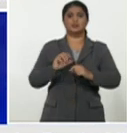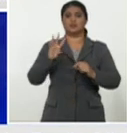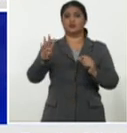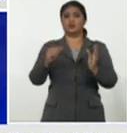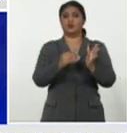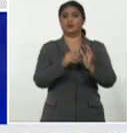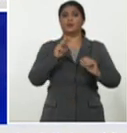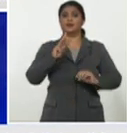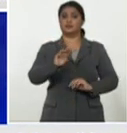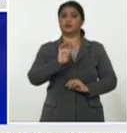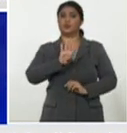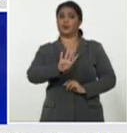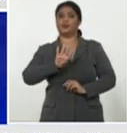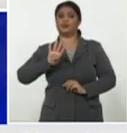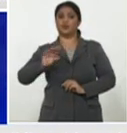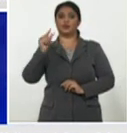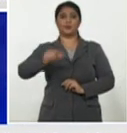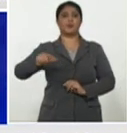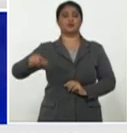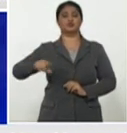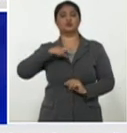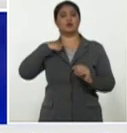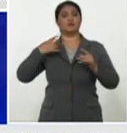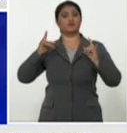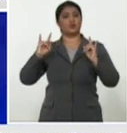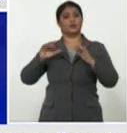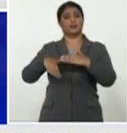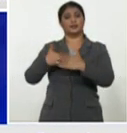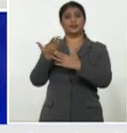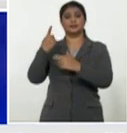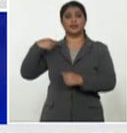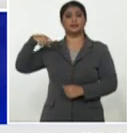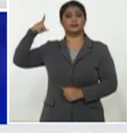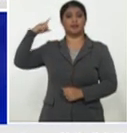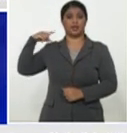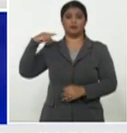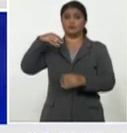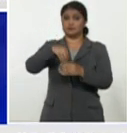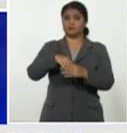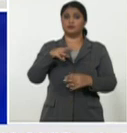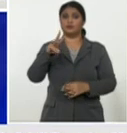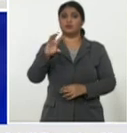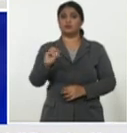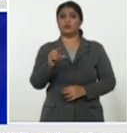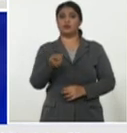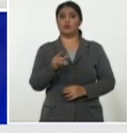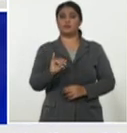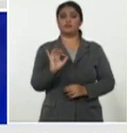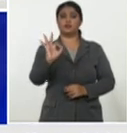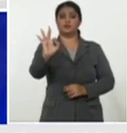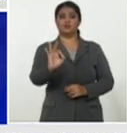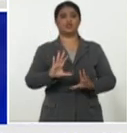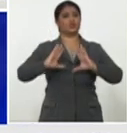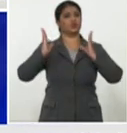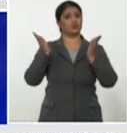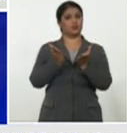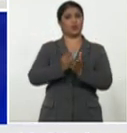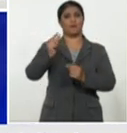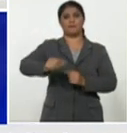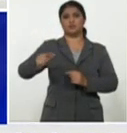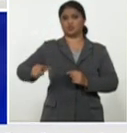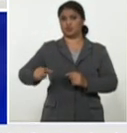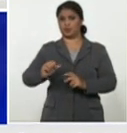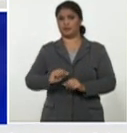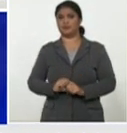4.344 personas fallecieron en el día de ayer, el 30,6% de todos los del mundo. En Brasil